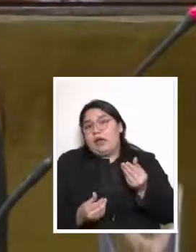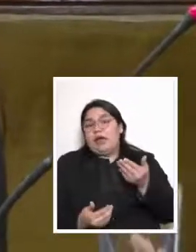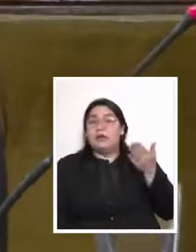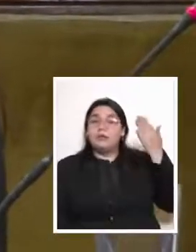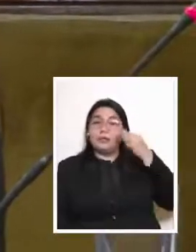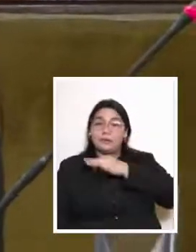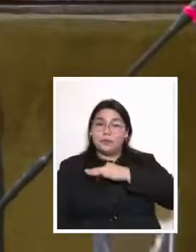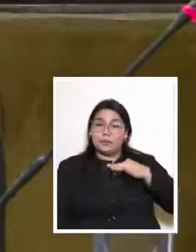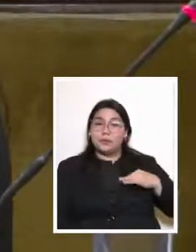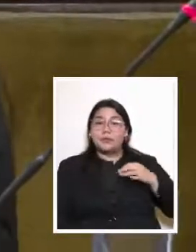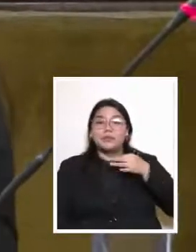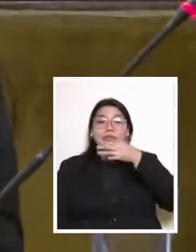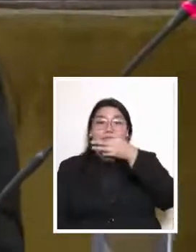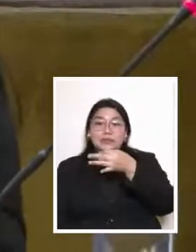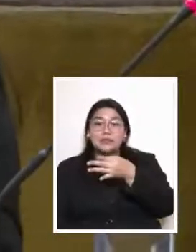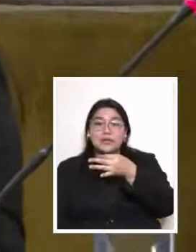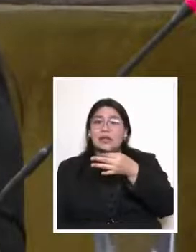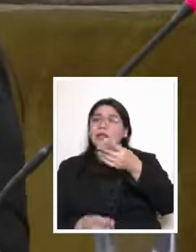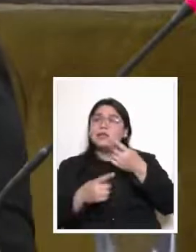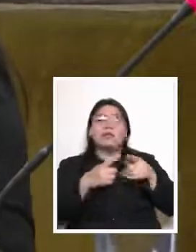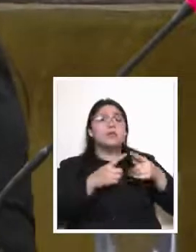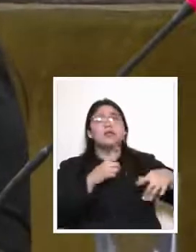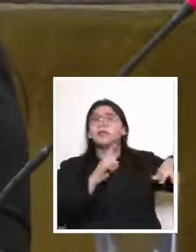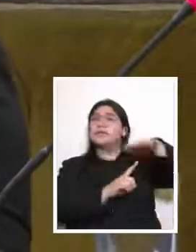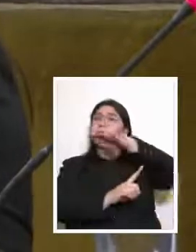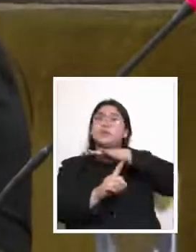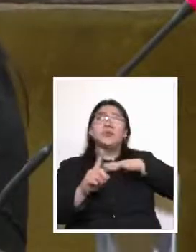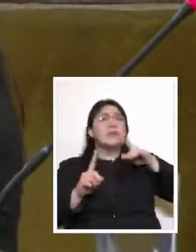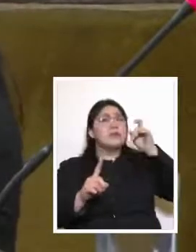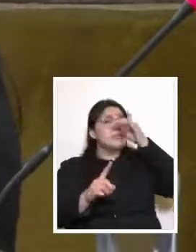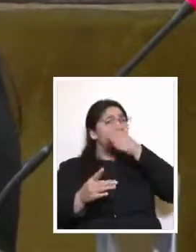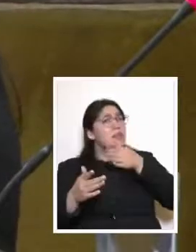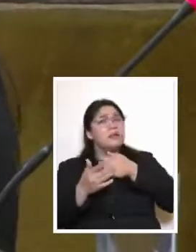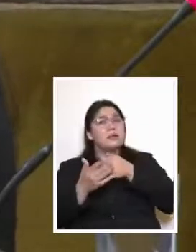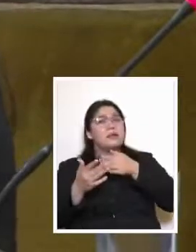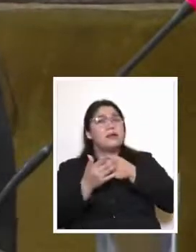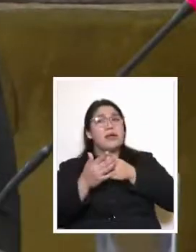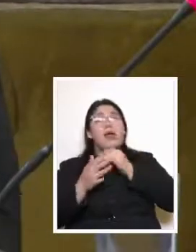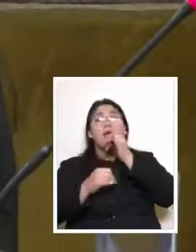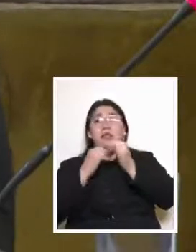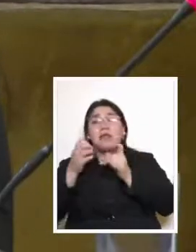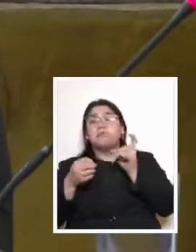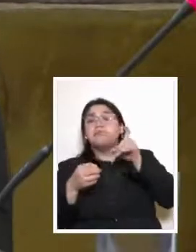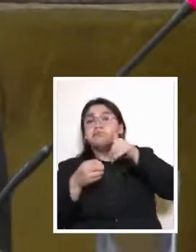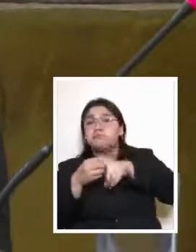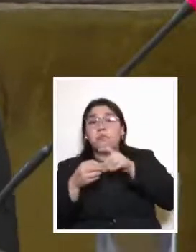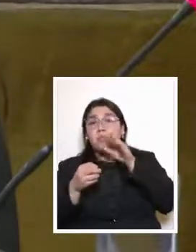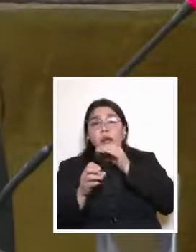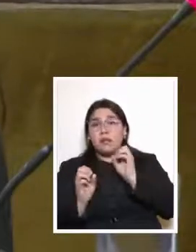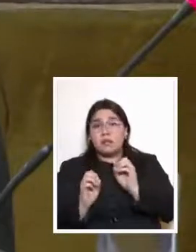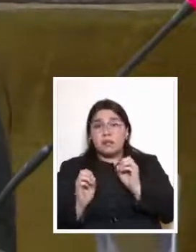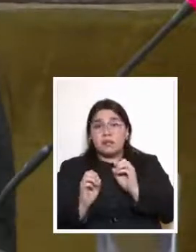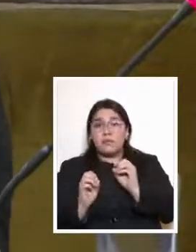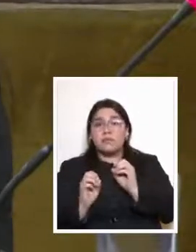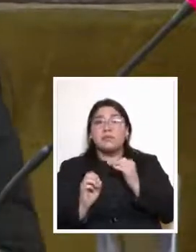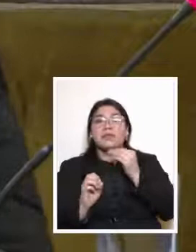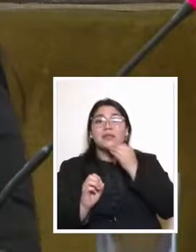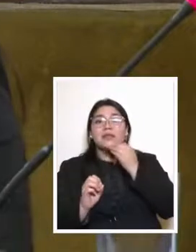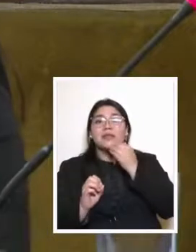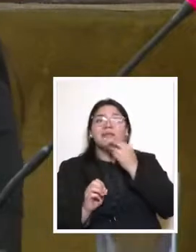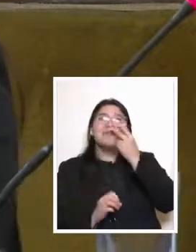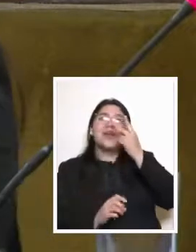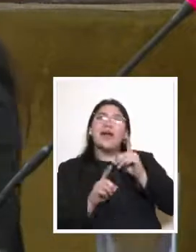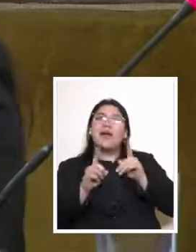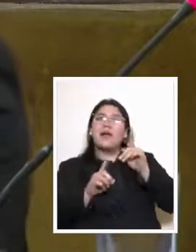había situaciones muy adversas en ciertos lugares donde había cero conectividad, y uno en vehículo de tracción animal, que me